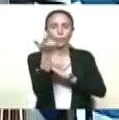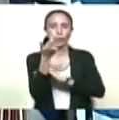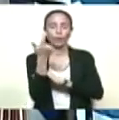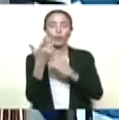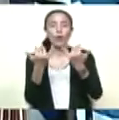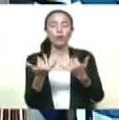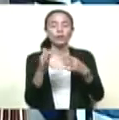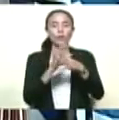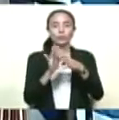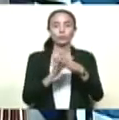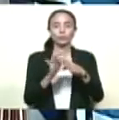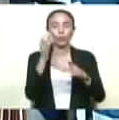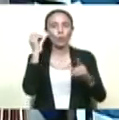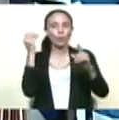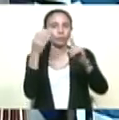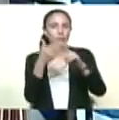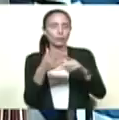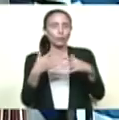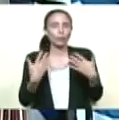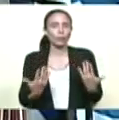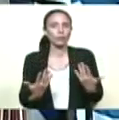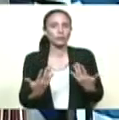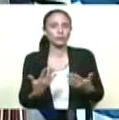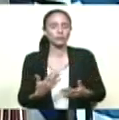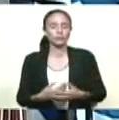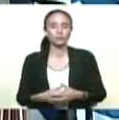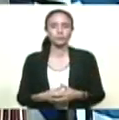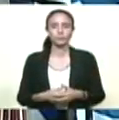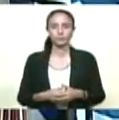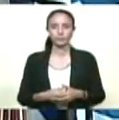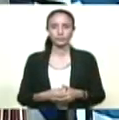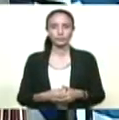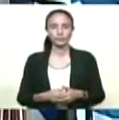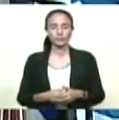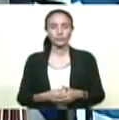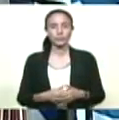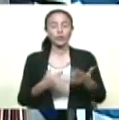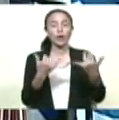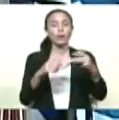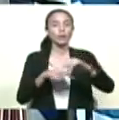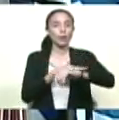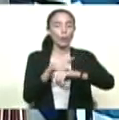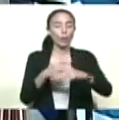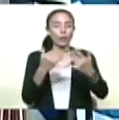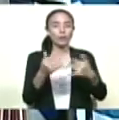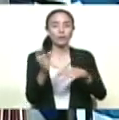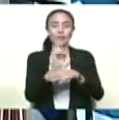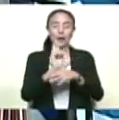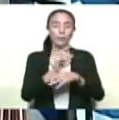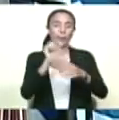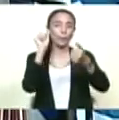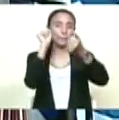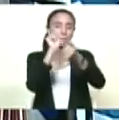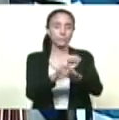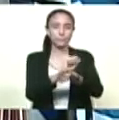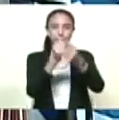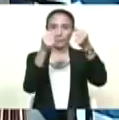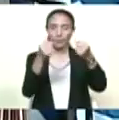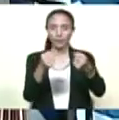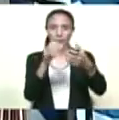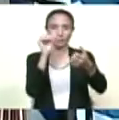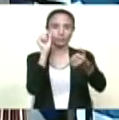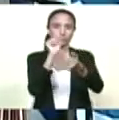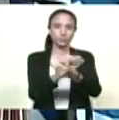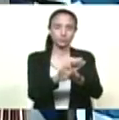ello hemos logrado en estas obras la aprensión de la ciudadana nélida